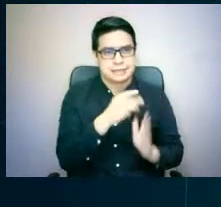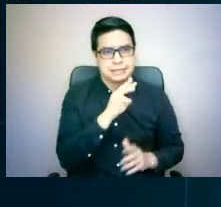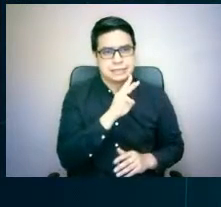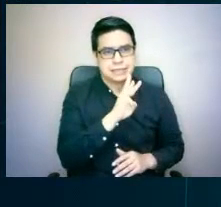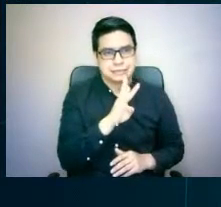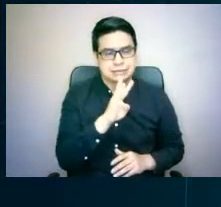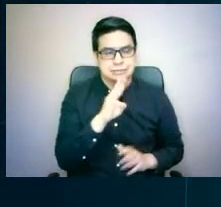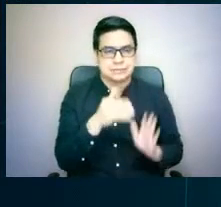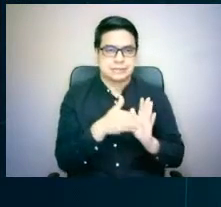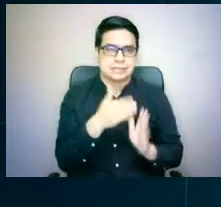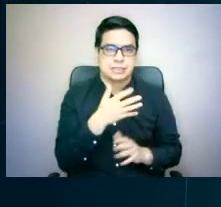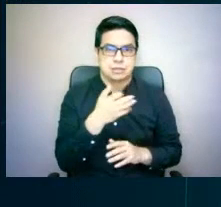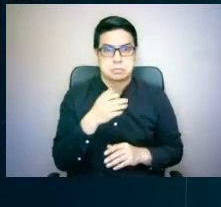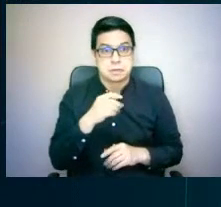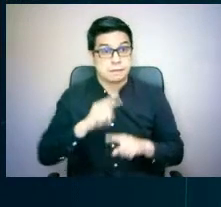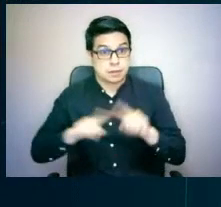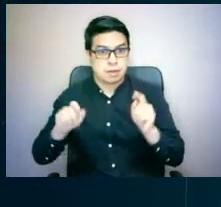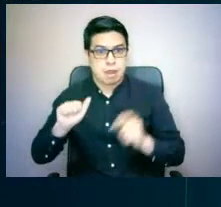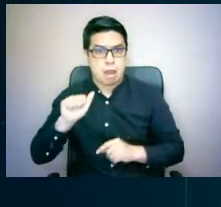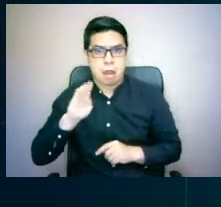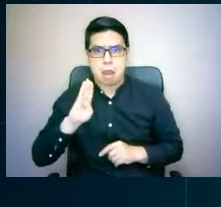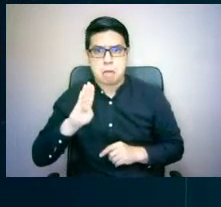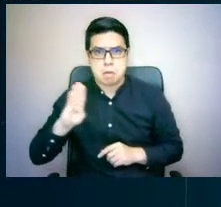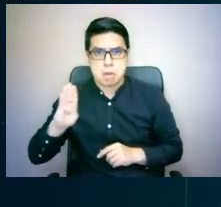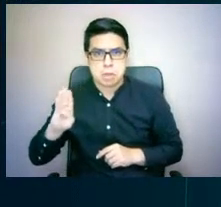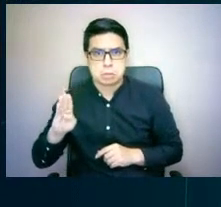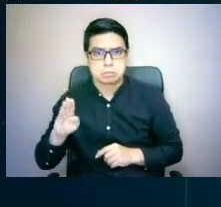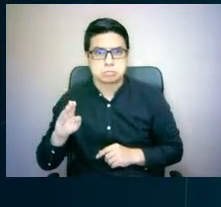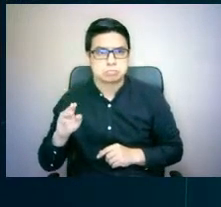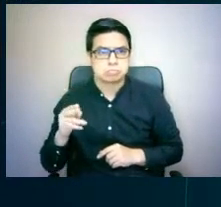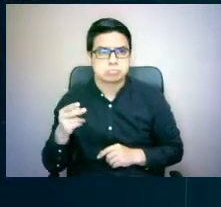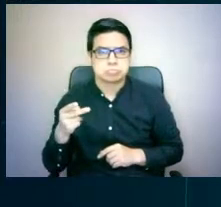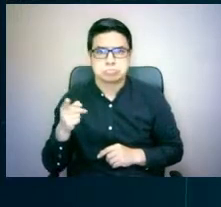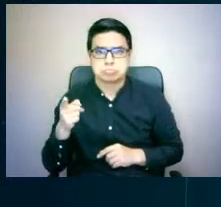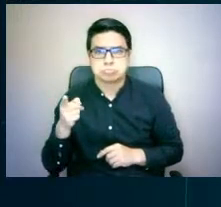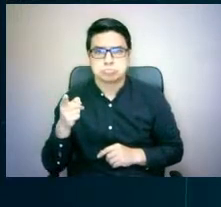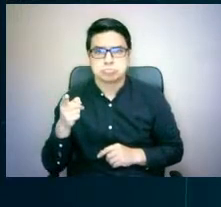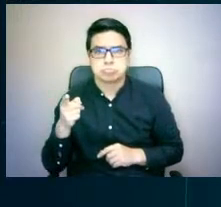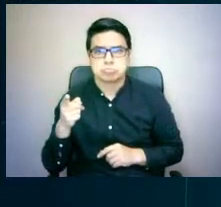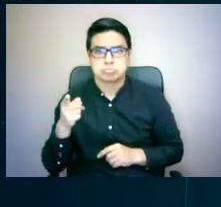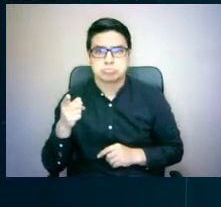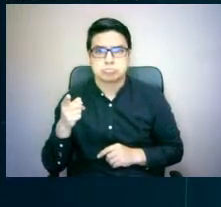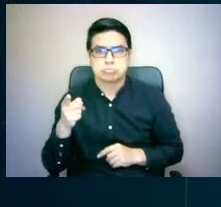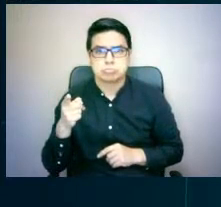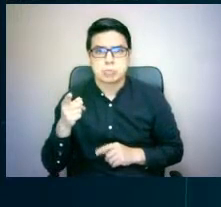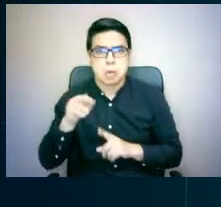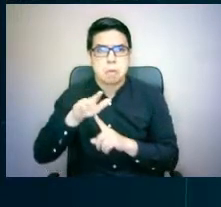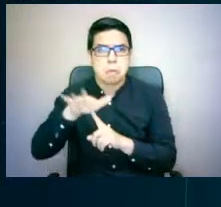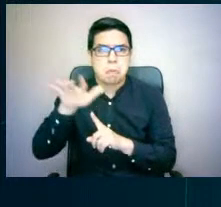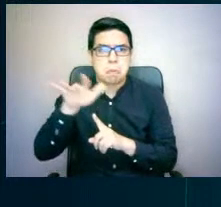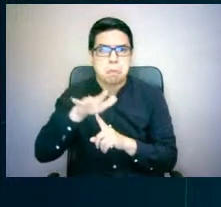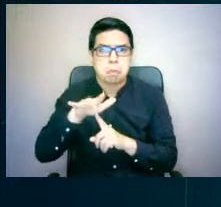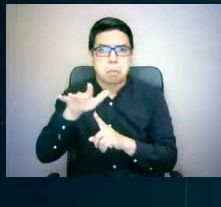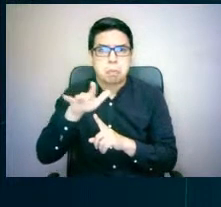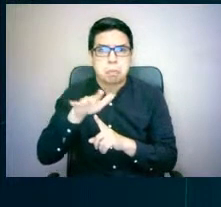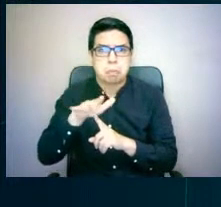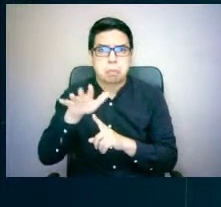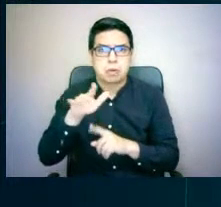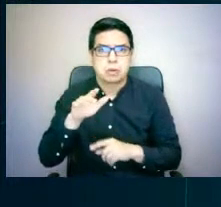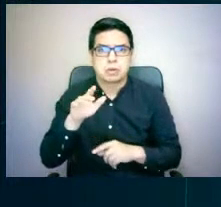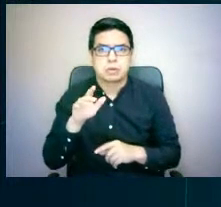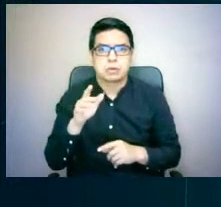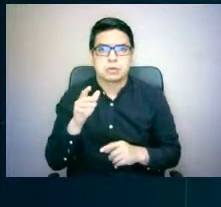ABB con Air Plus tenemos unas emisiones aproximadas de un kilogramo de